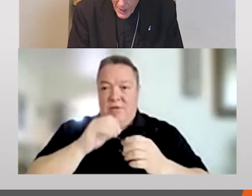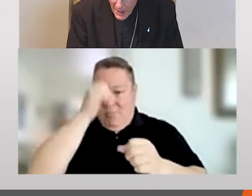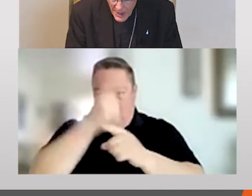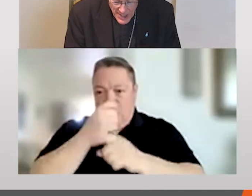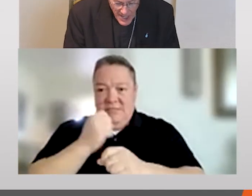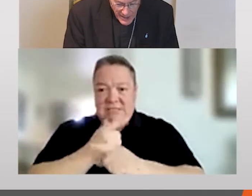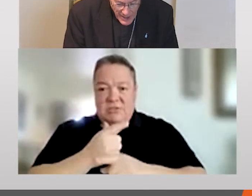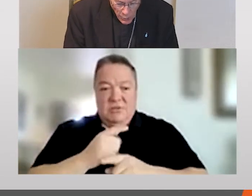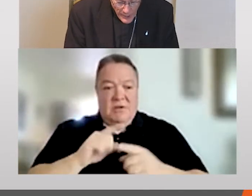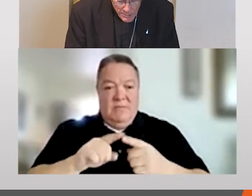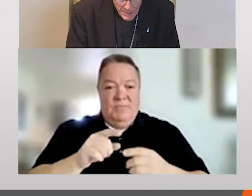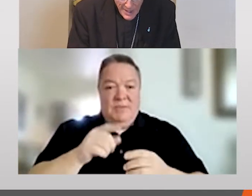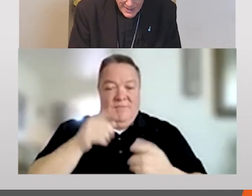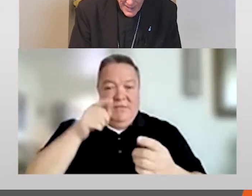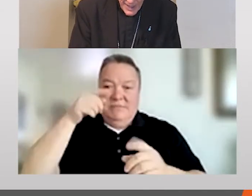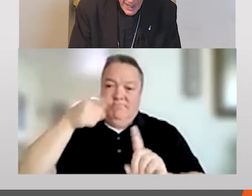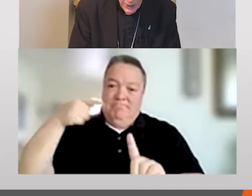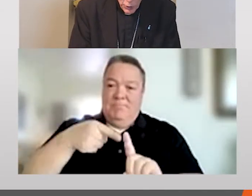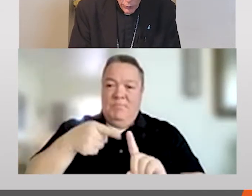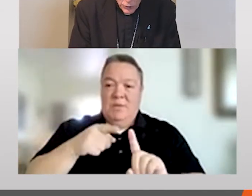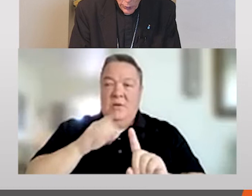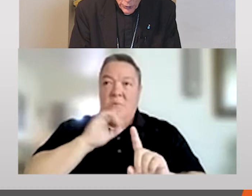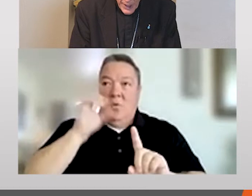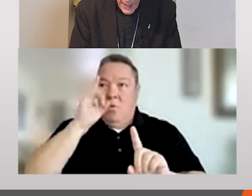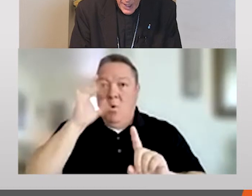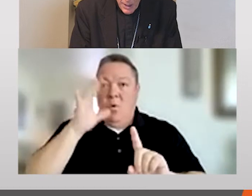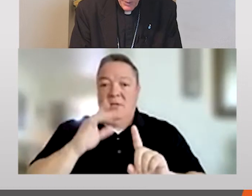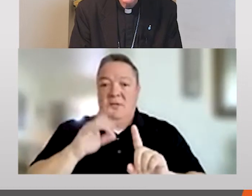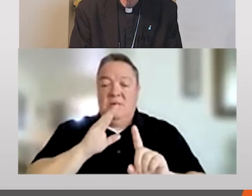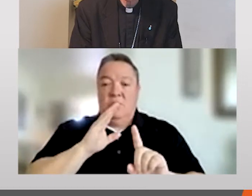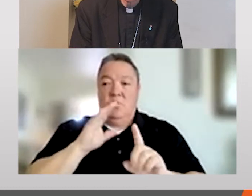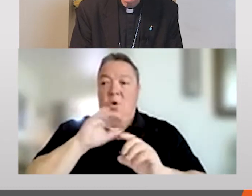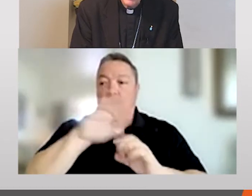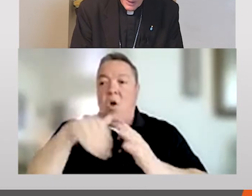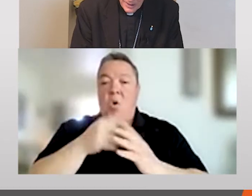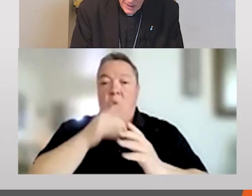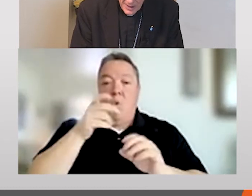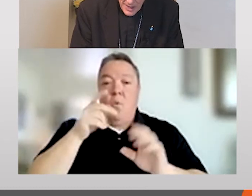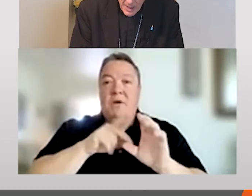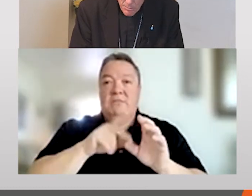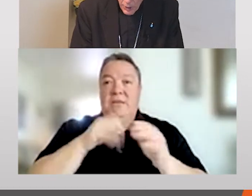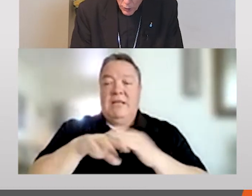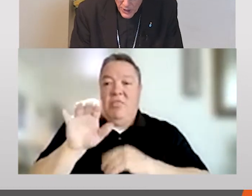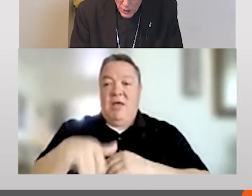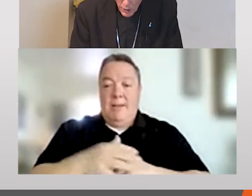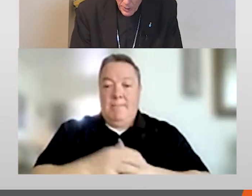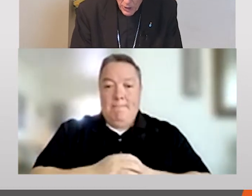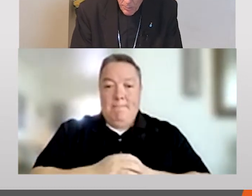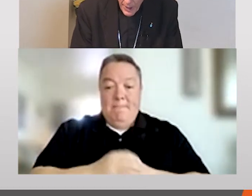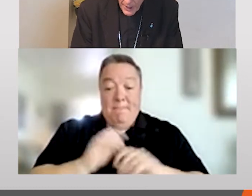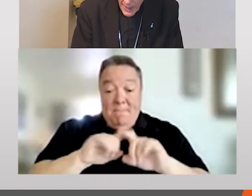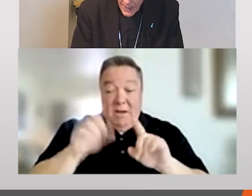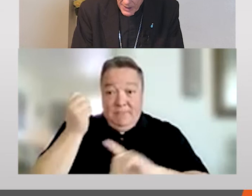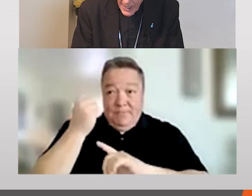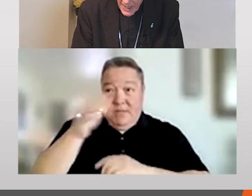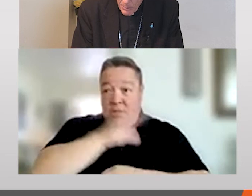y hierra horriblemente a todos los que participan. Pero Cristo vino